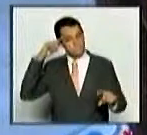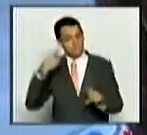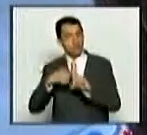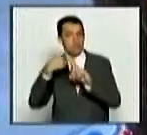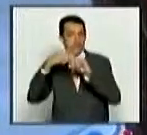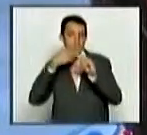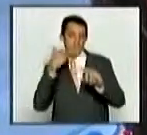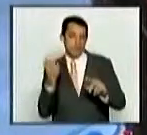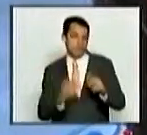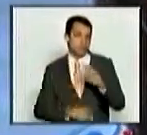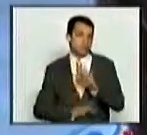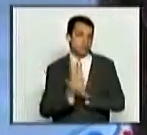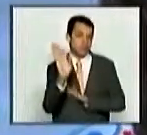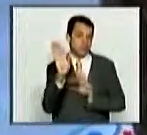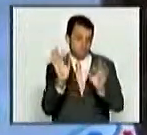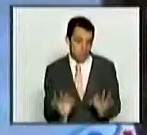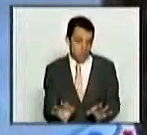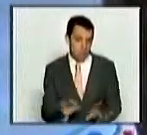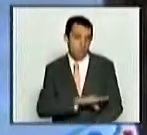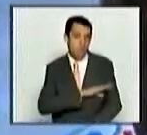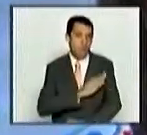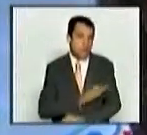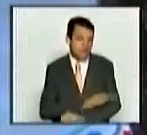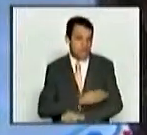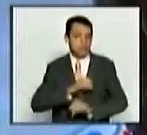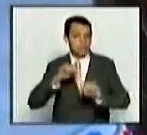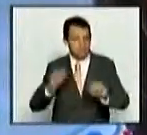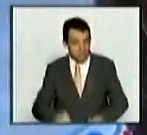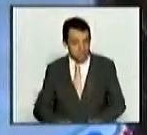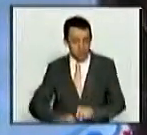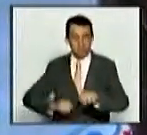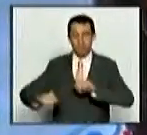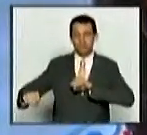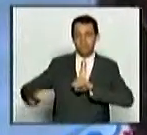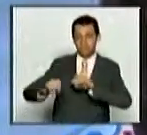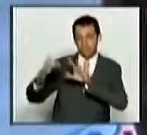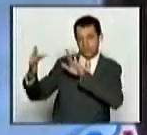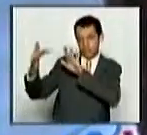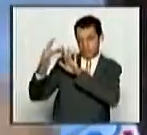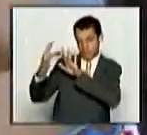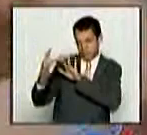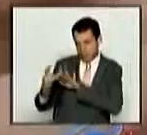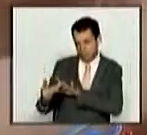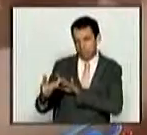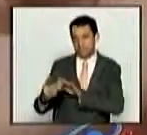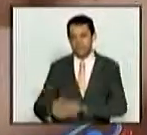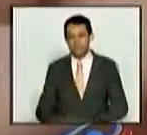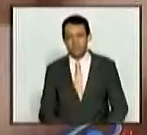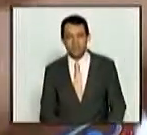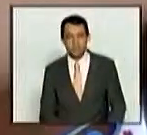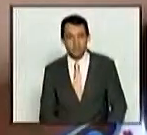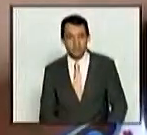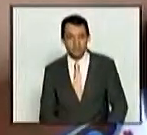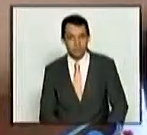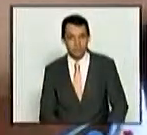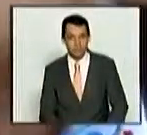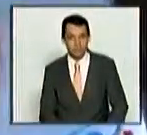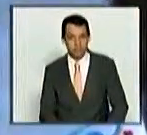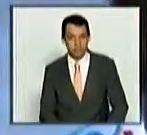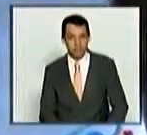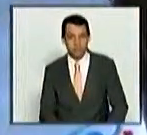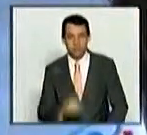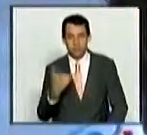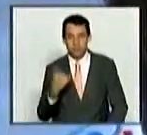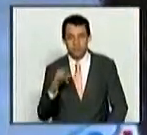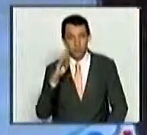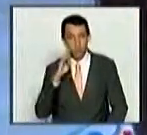nosotros mismos. Eso es fundamental en todos estos procesos cuando queremos abarcar al ser humano de una manera mucho más holística. Ahora vamos